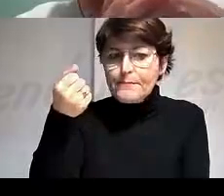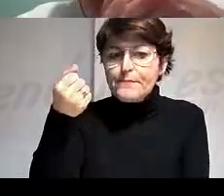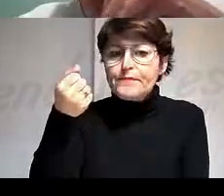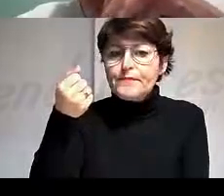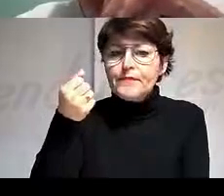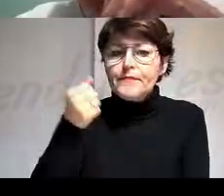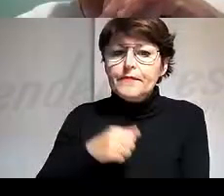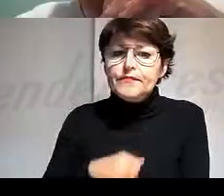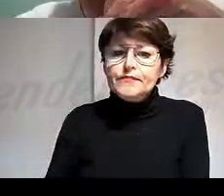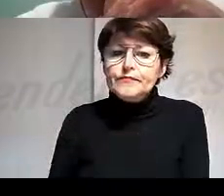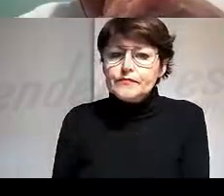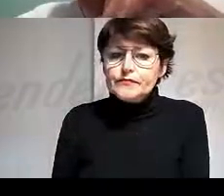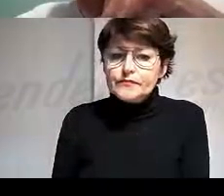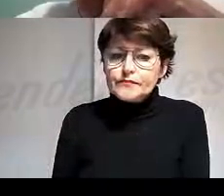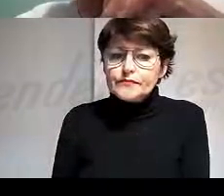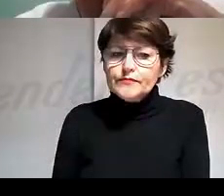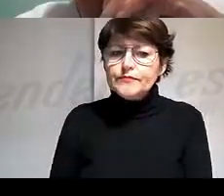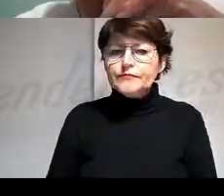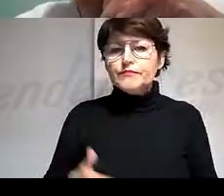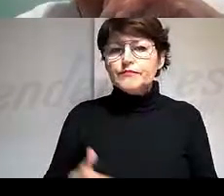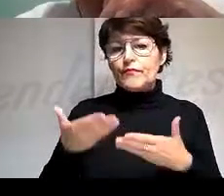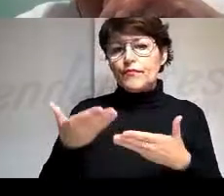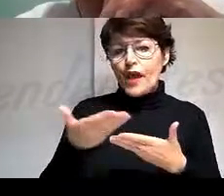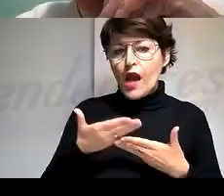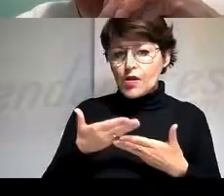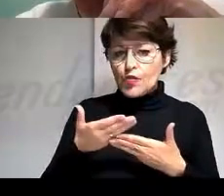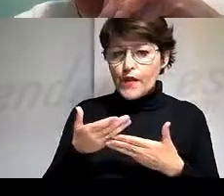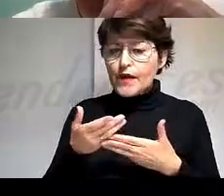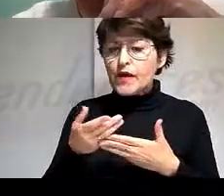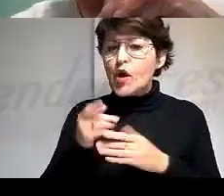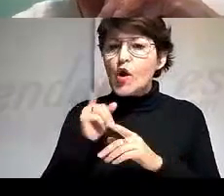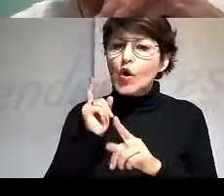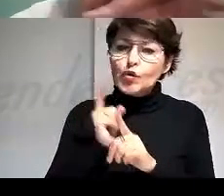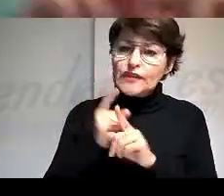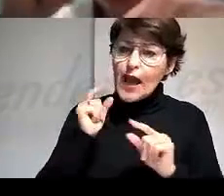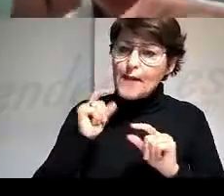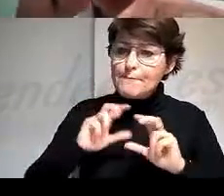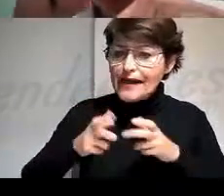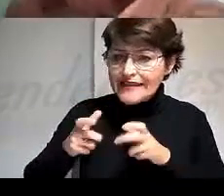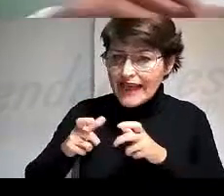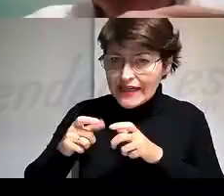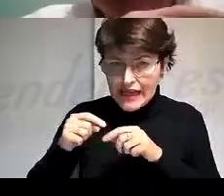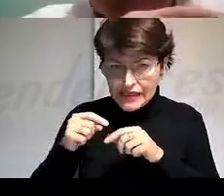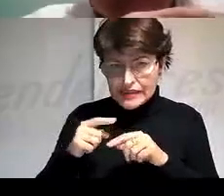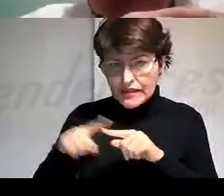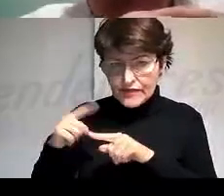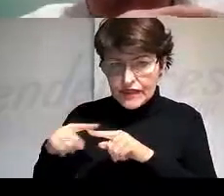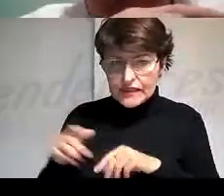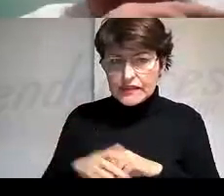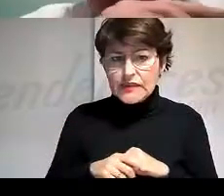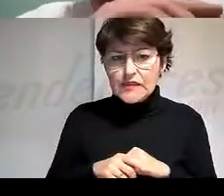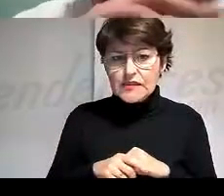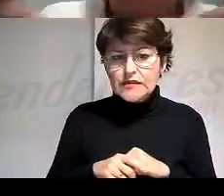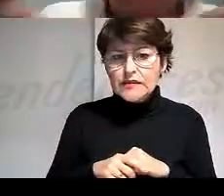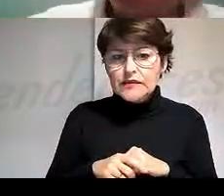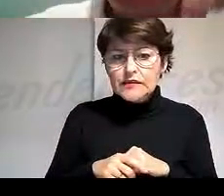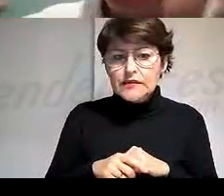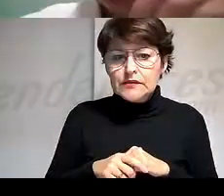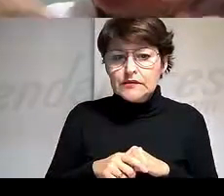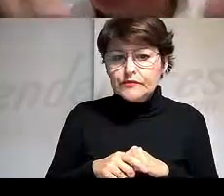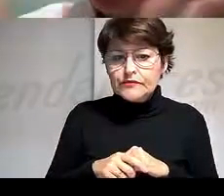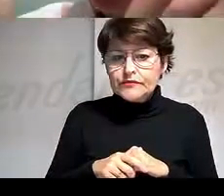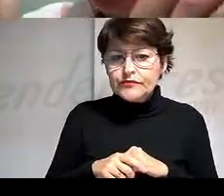sobre todo como bactericida, como veis aquí. En algunos casos, sabéis